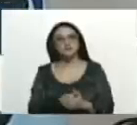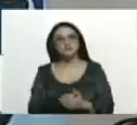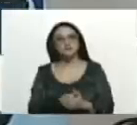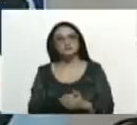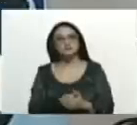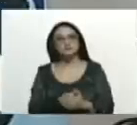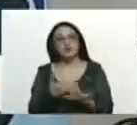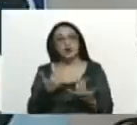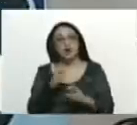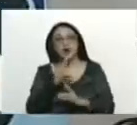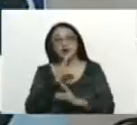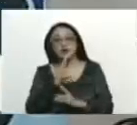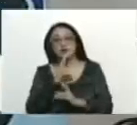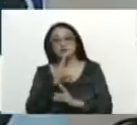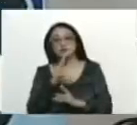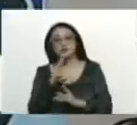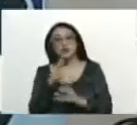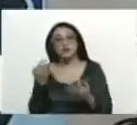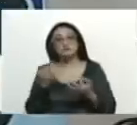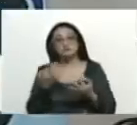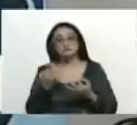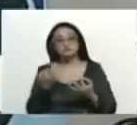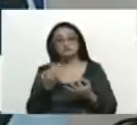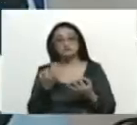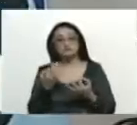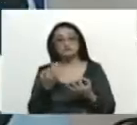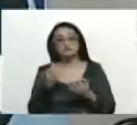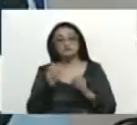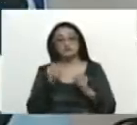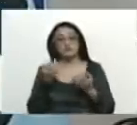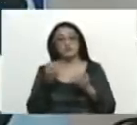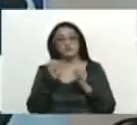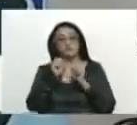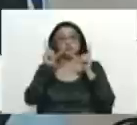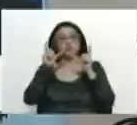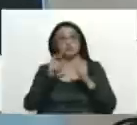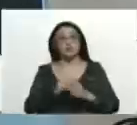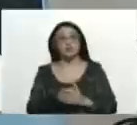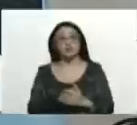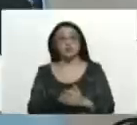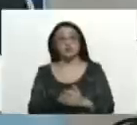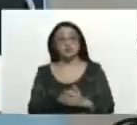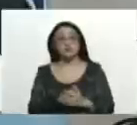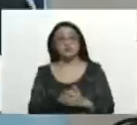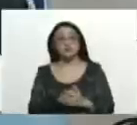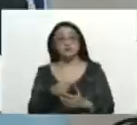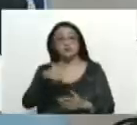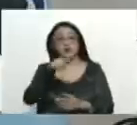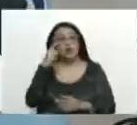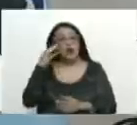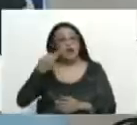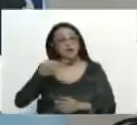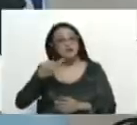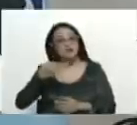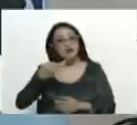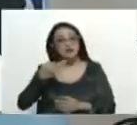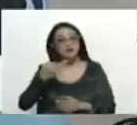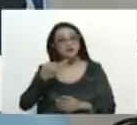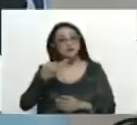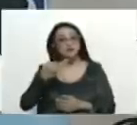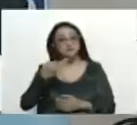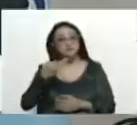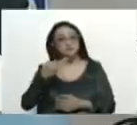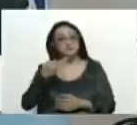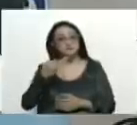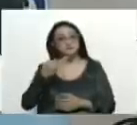que está dando resultados realmente sorprendentes porque quienes creyeron al principio que esto pudo haber